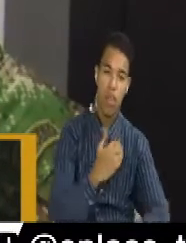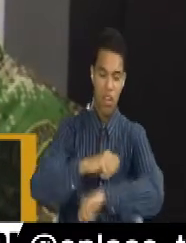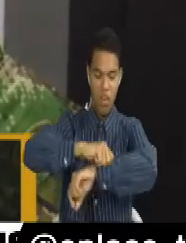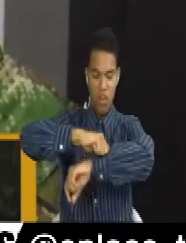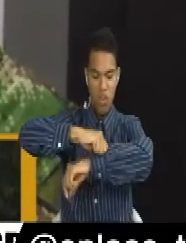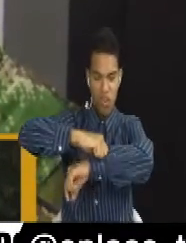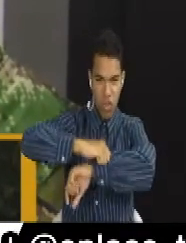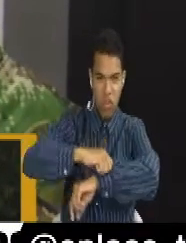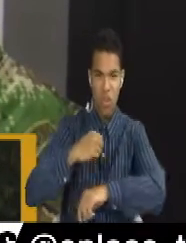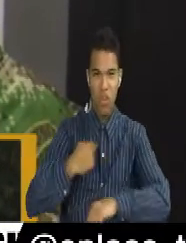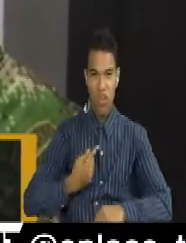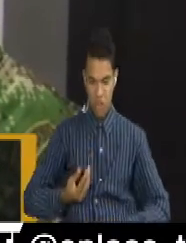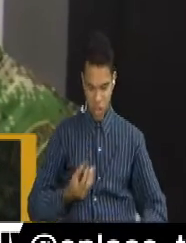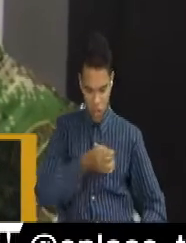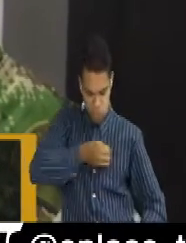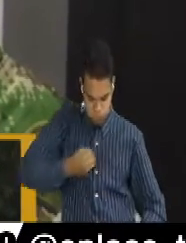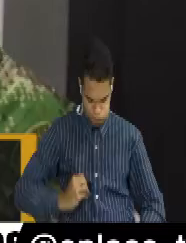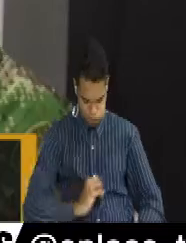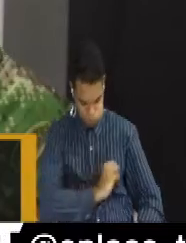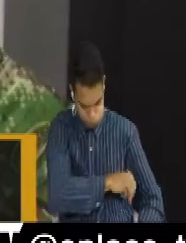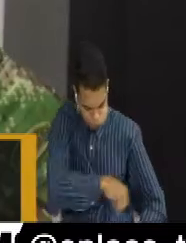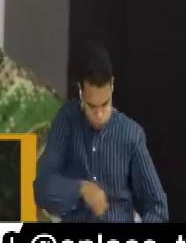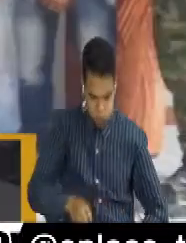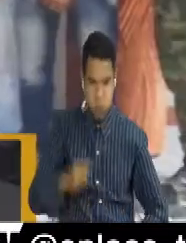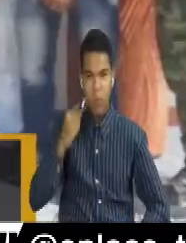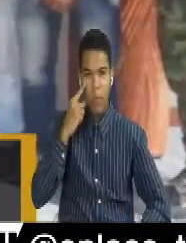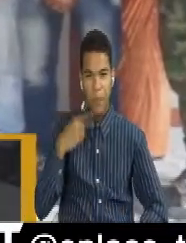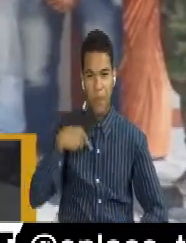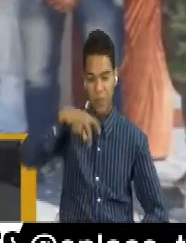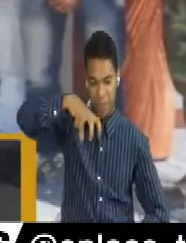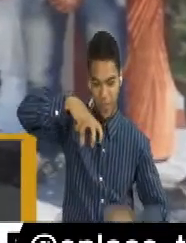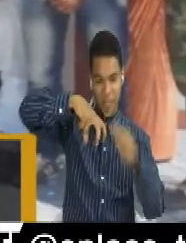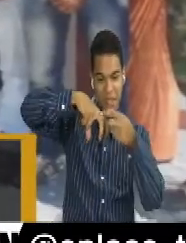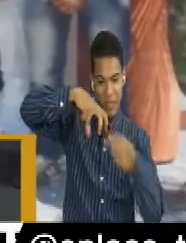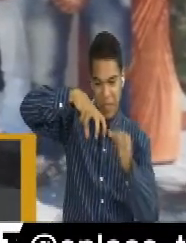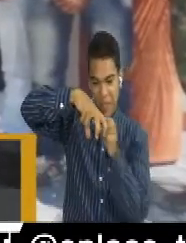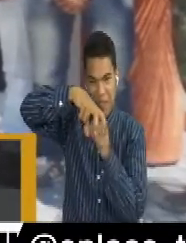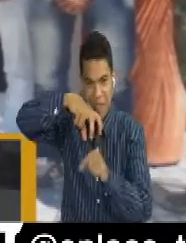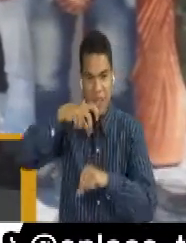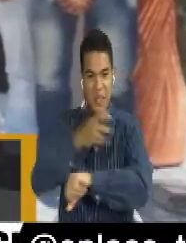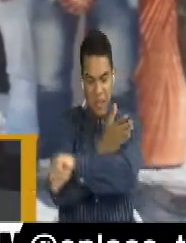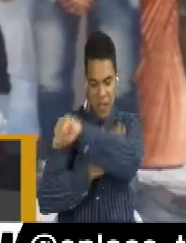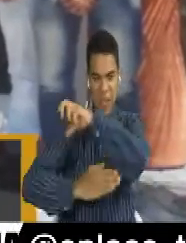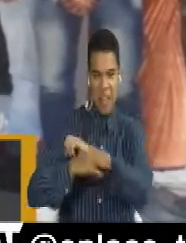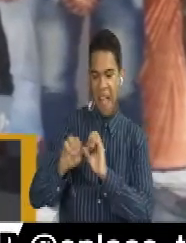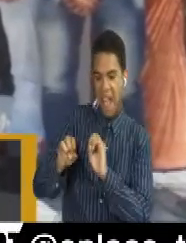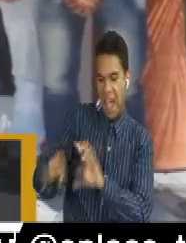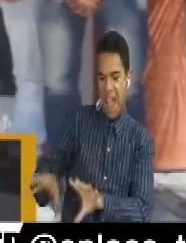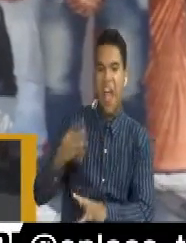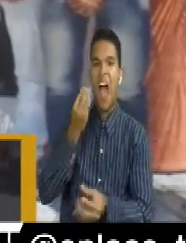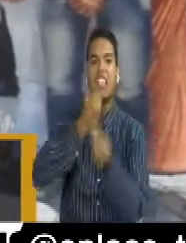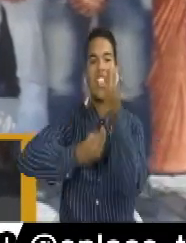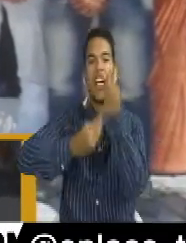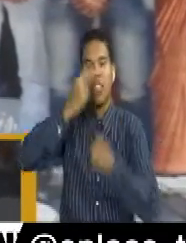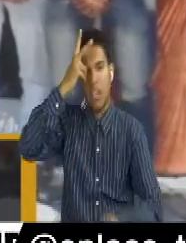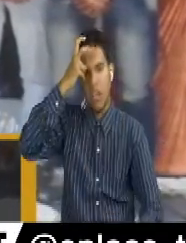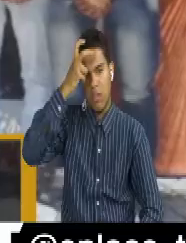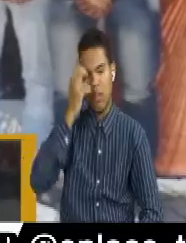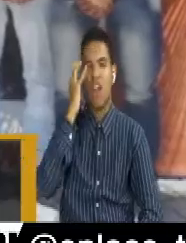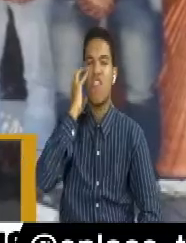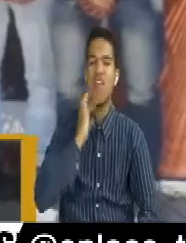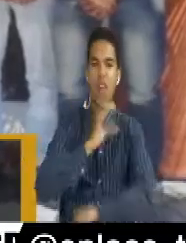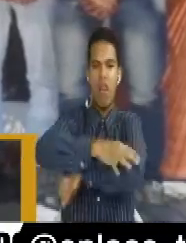sus intestinos y sus patas y sus manos de estos animales. Las investigaciones para estas capturas que se hicieron mediante órdenes